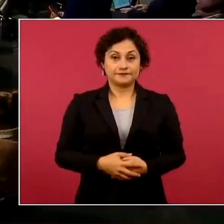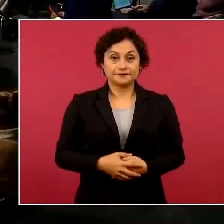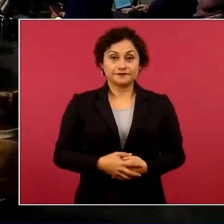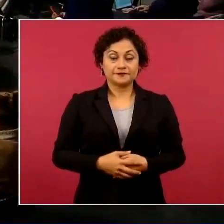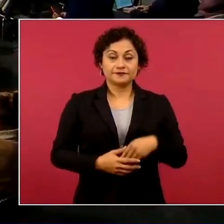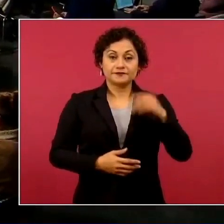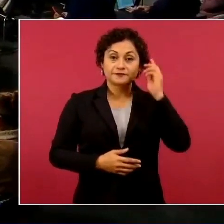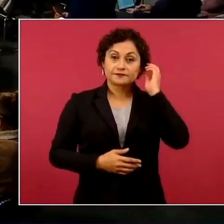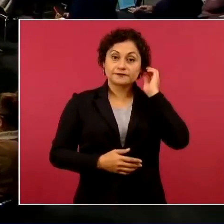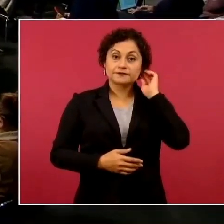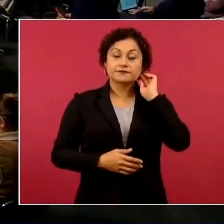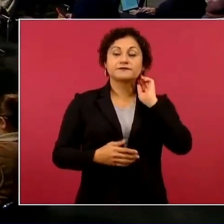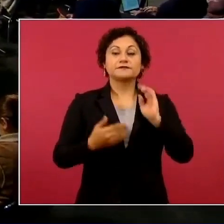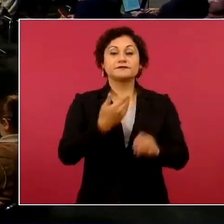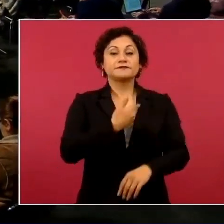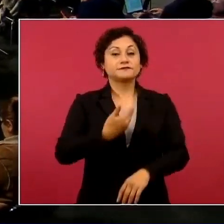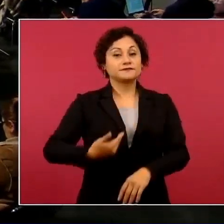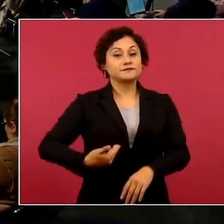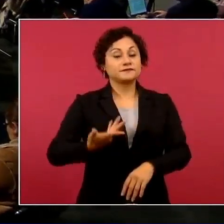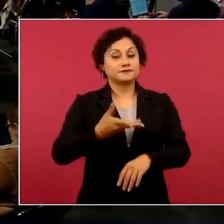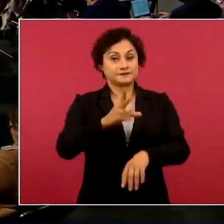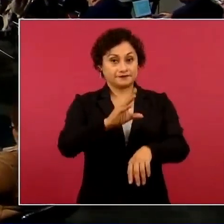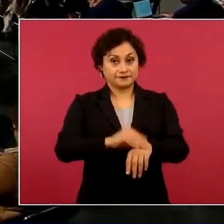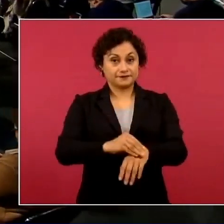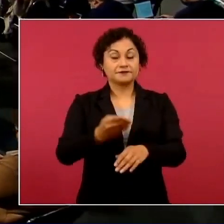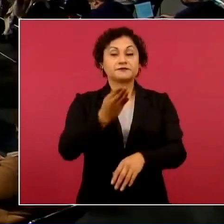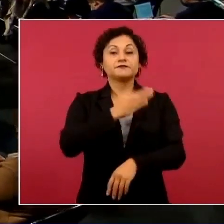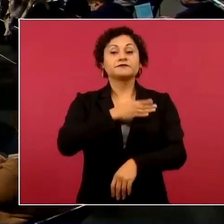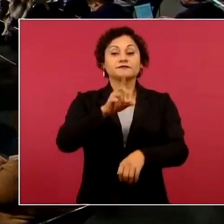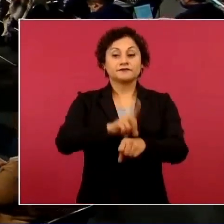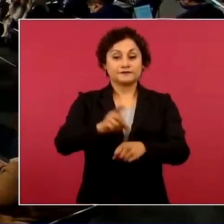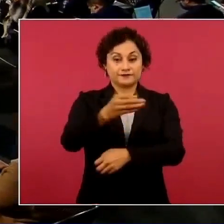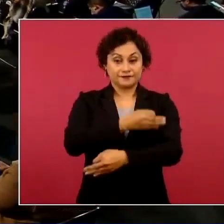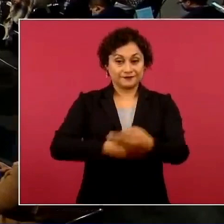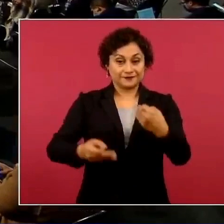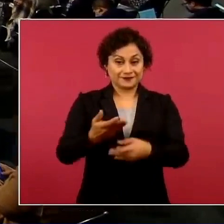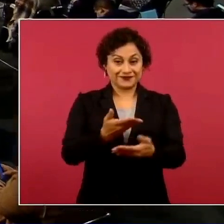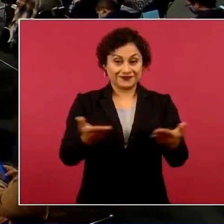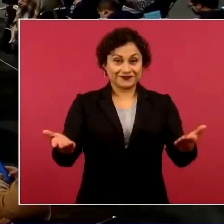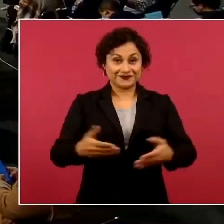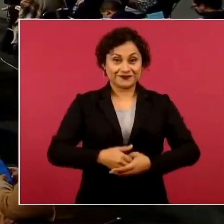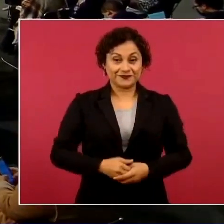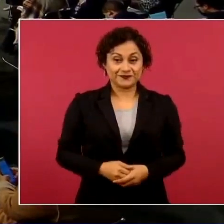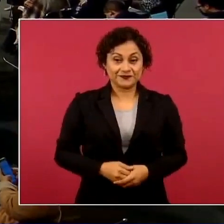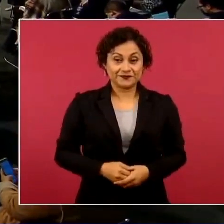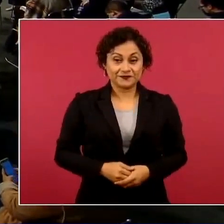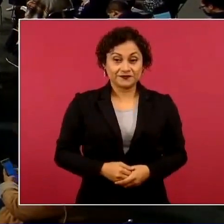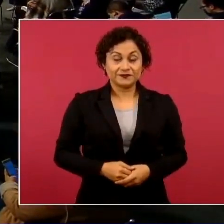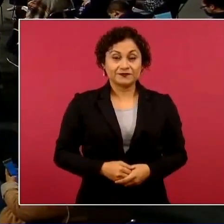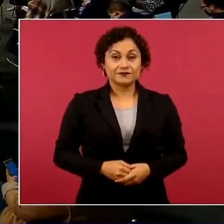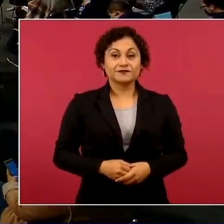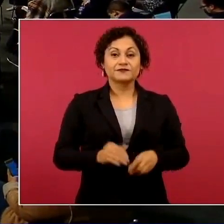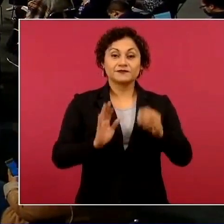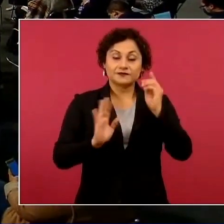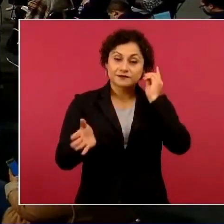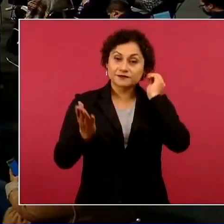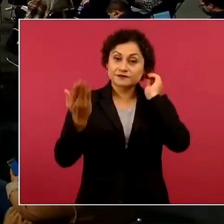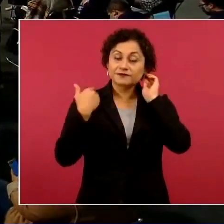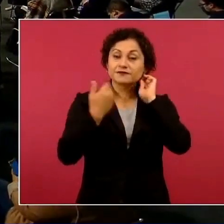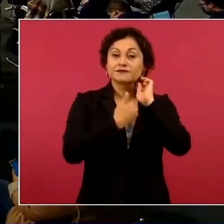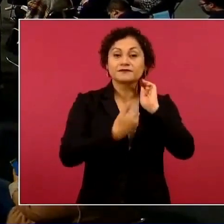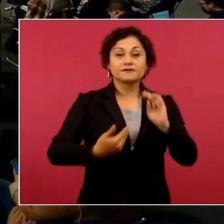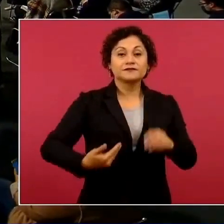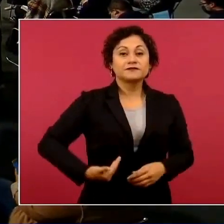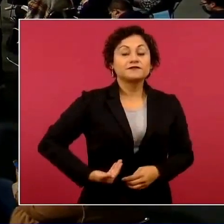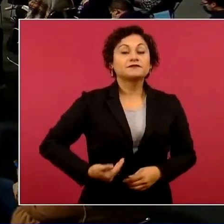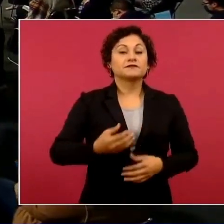Con su permiso, señor presidente, muy buenos días a todas y todos ustedes. Como ya ha indicado el señor presidente, en el Pulso de